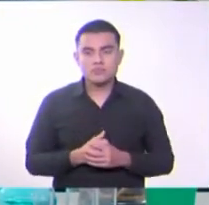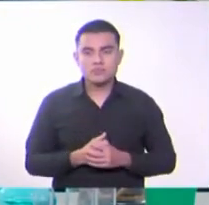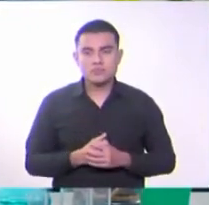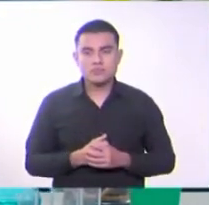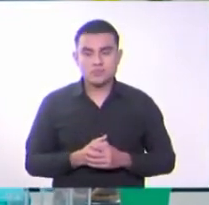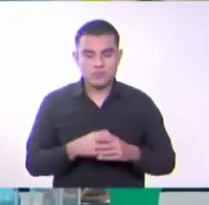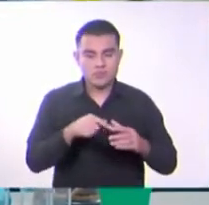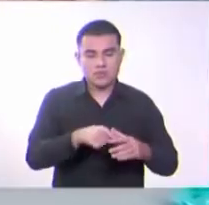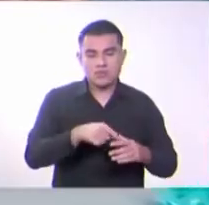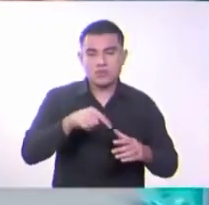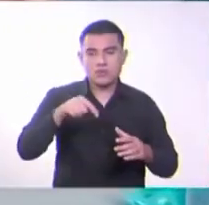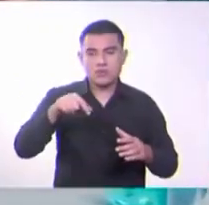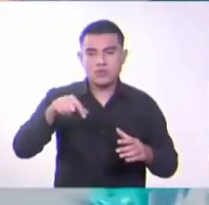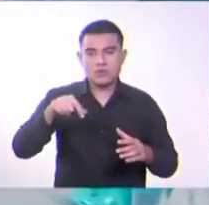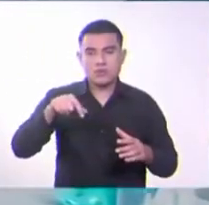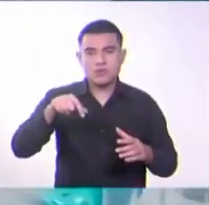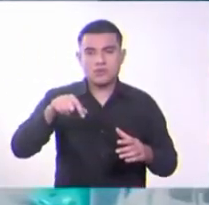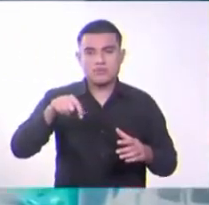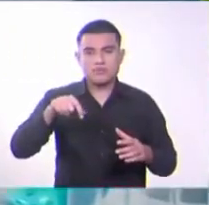a colocar